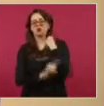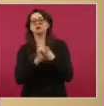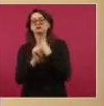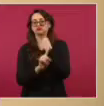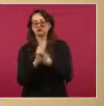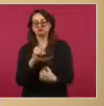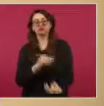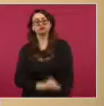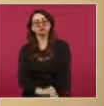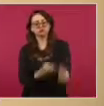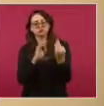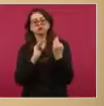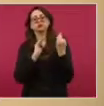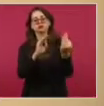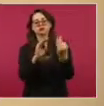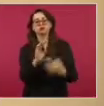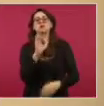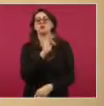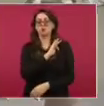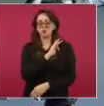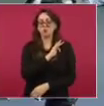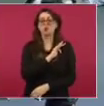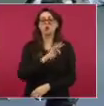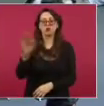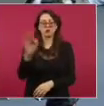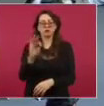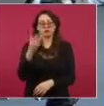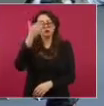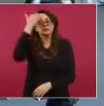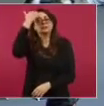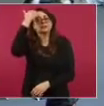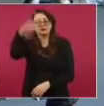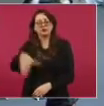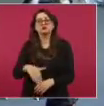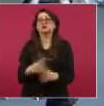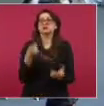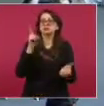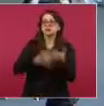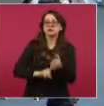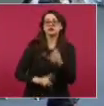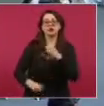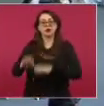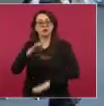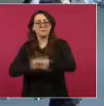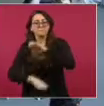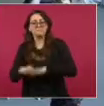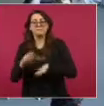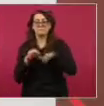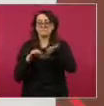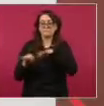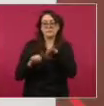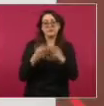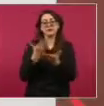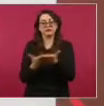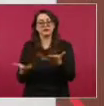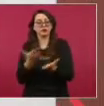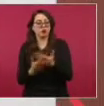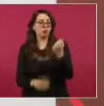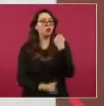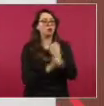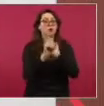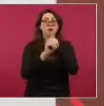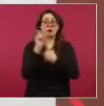la integración comercial multinacional de las empresas en las que laboramos nos imponen, en las actuales y en las que están por